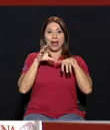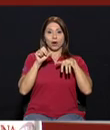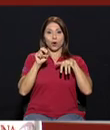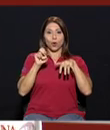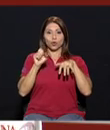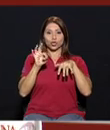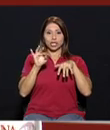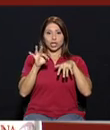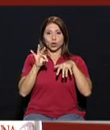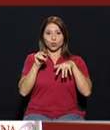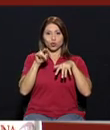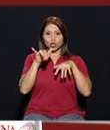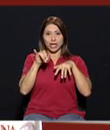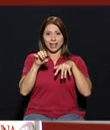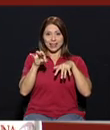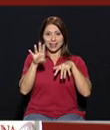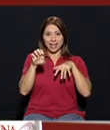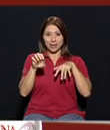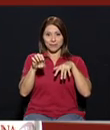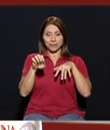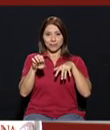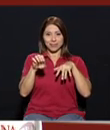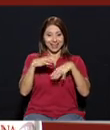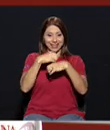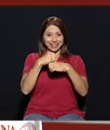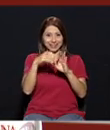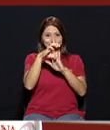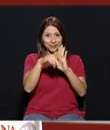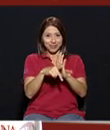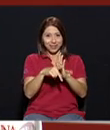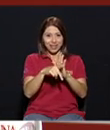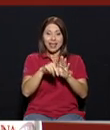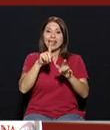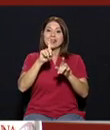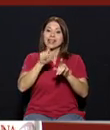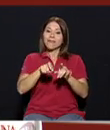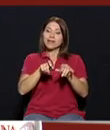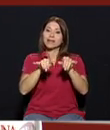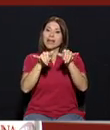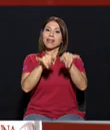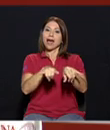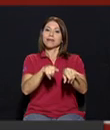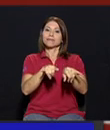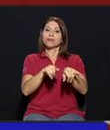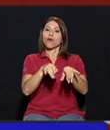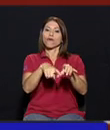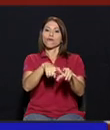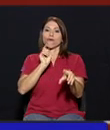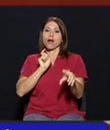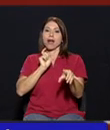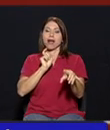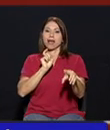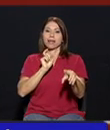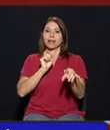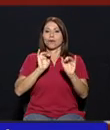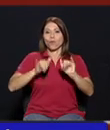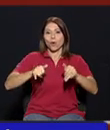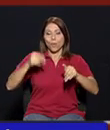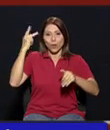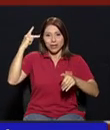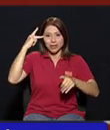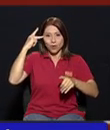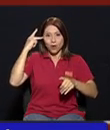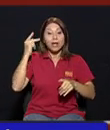las universidades deben de quedar al margen del juego político. Esto es muy importante porque recordemos